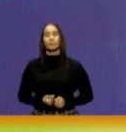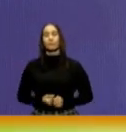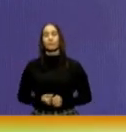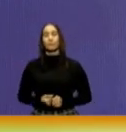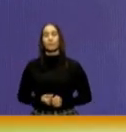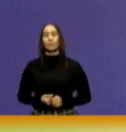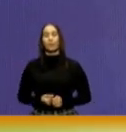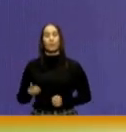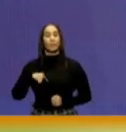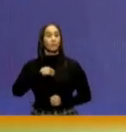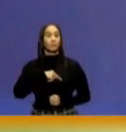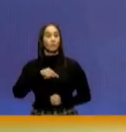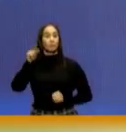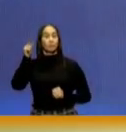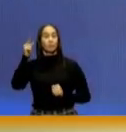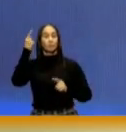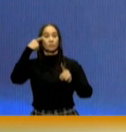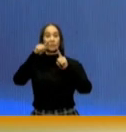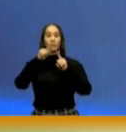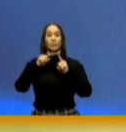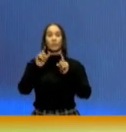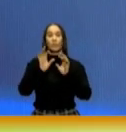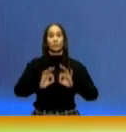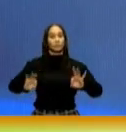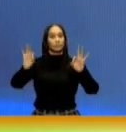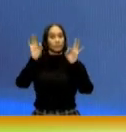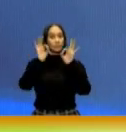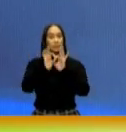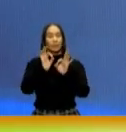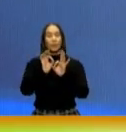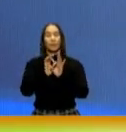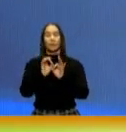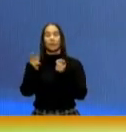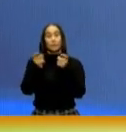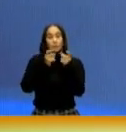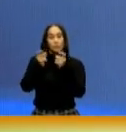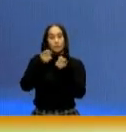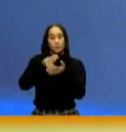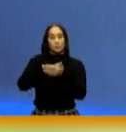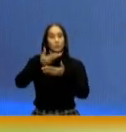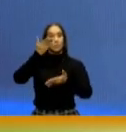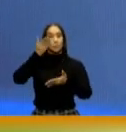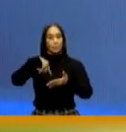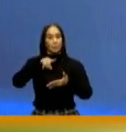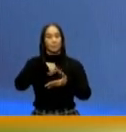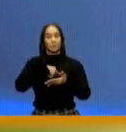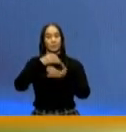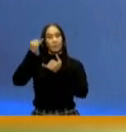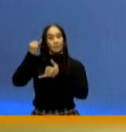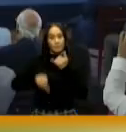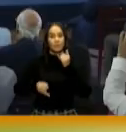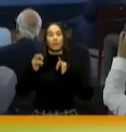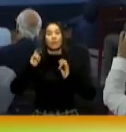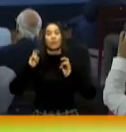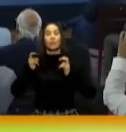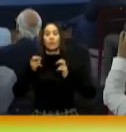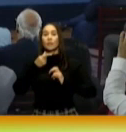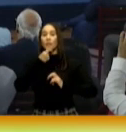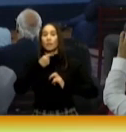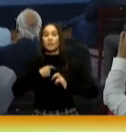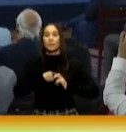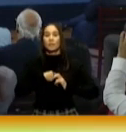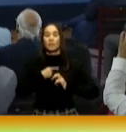Ay no no no no así como como dice la gente del campo no no no nosotros señores no podemos seguir